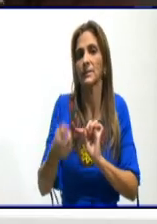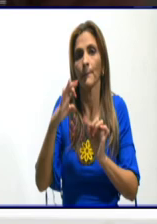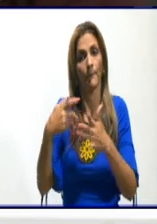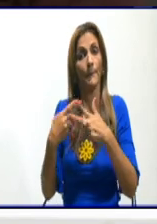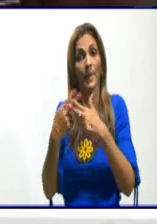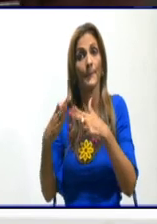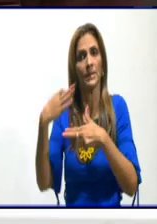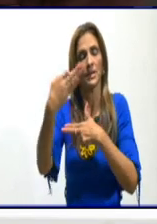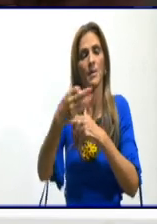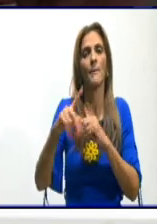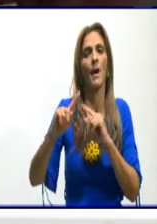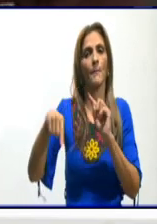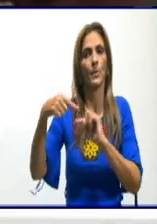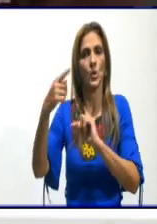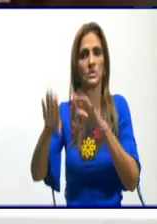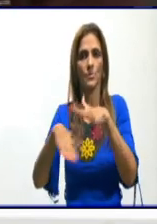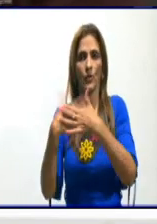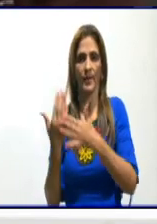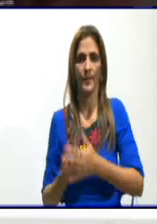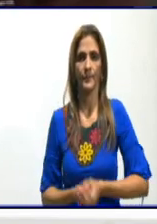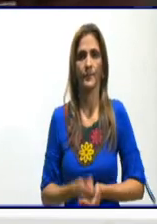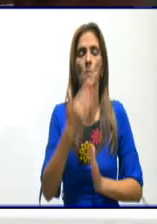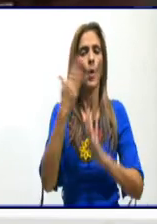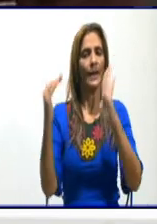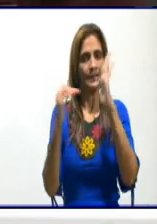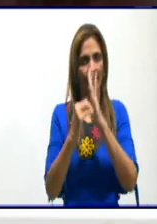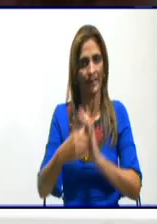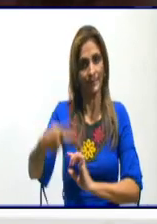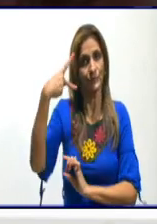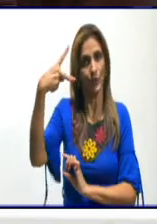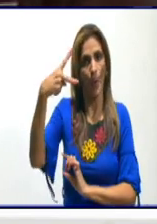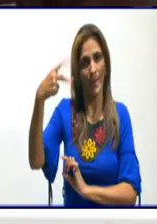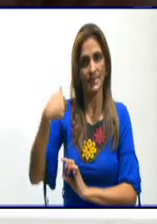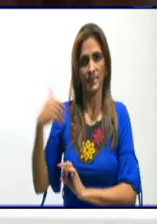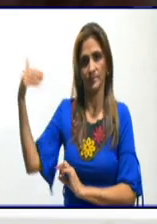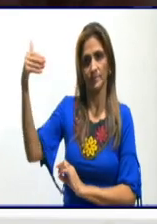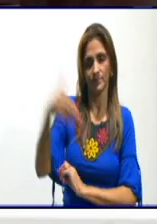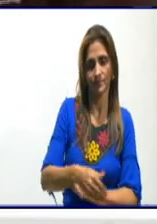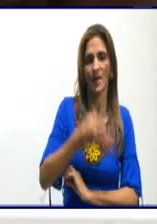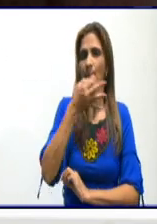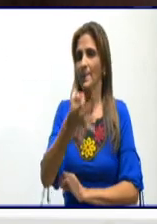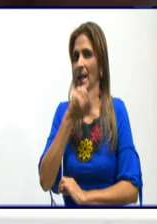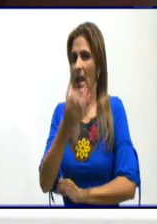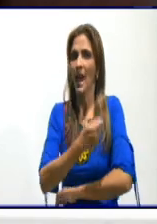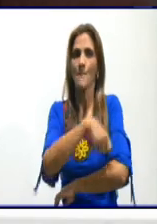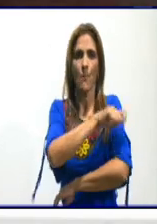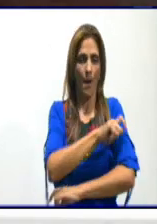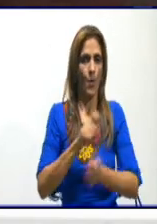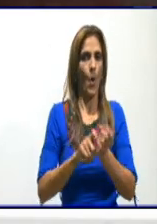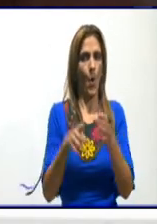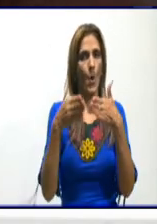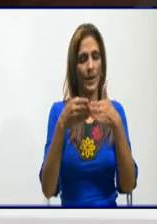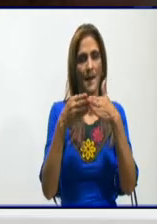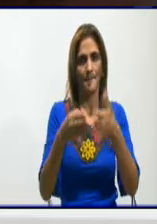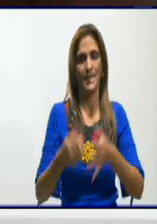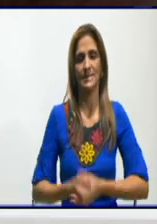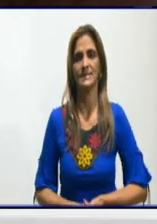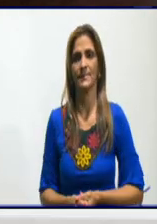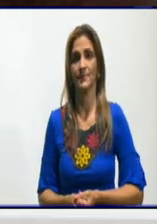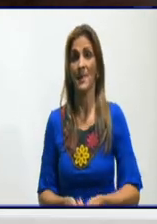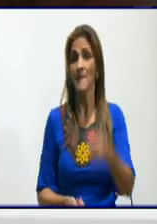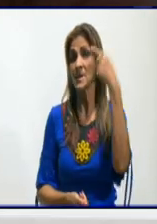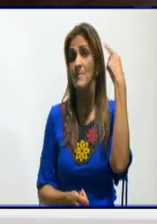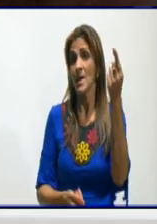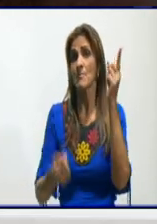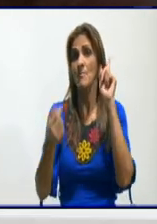tardes. Es la segunda vez que me dan la oportunidad de dirigirme al pueblo granmense desde esta tribuna. En primera instancia, no puedo